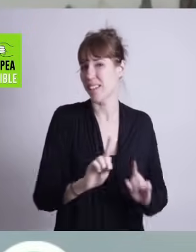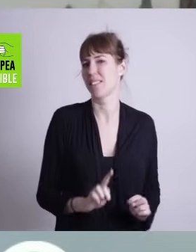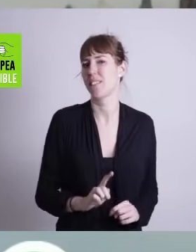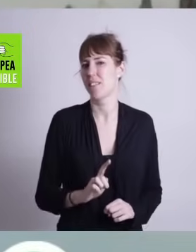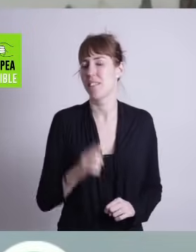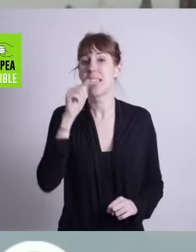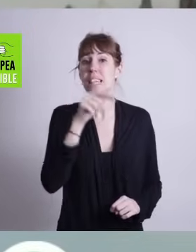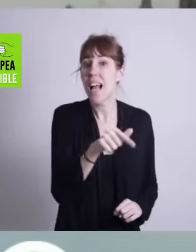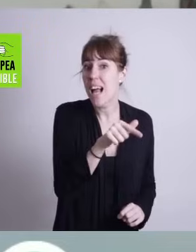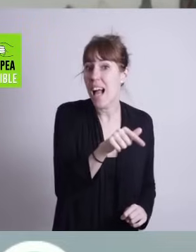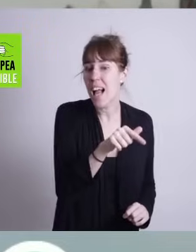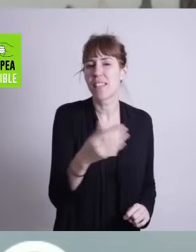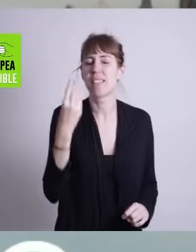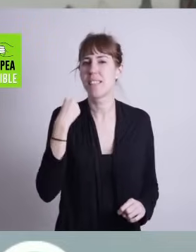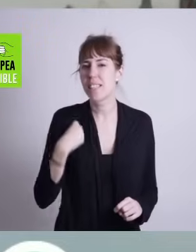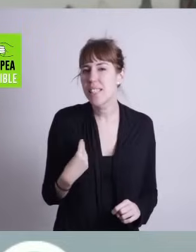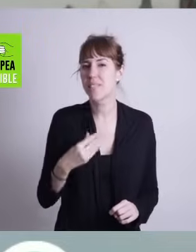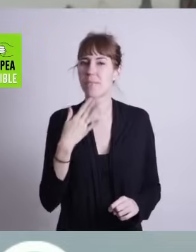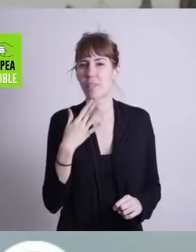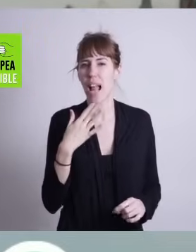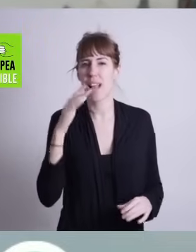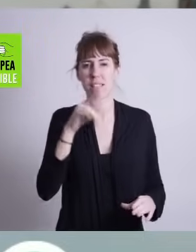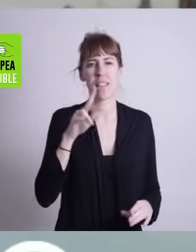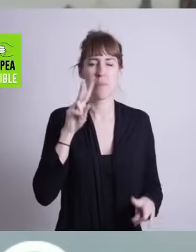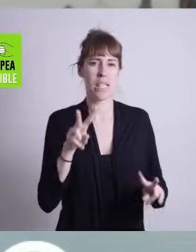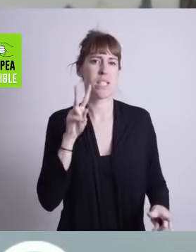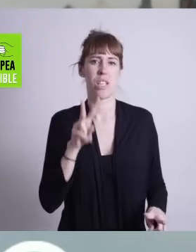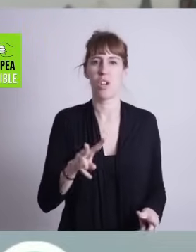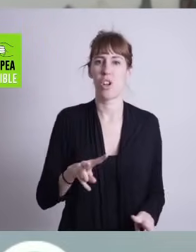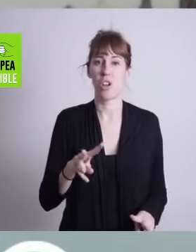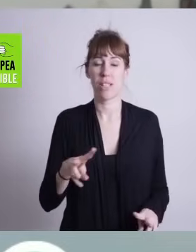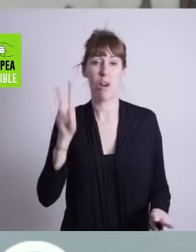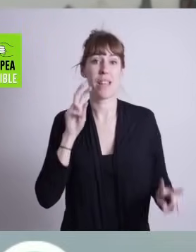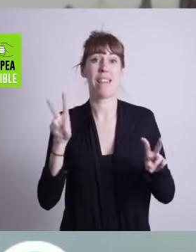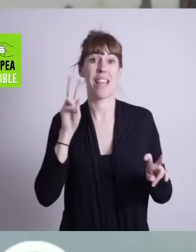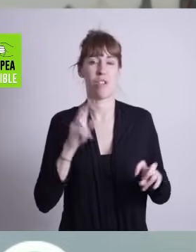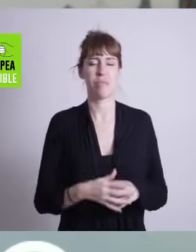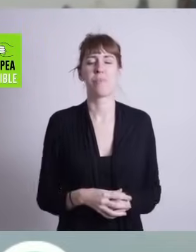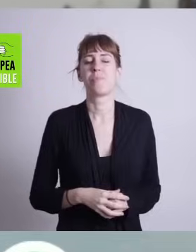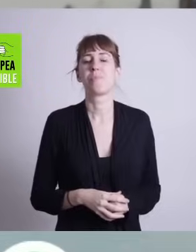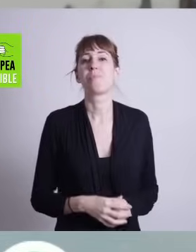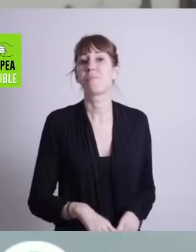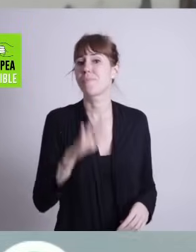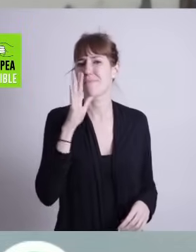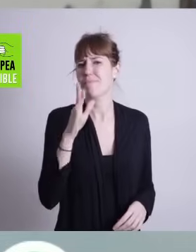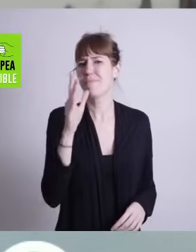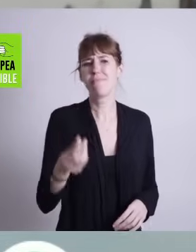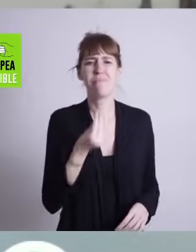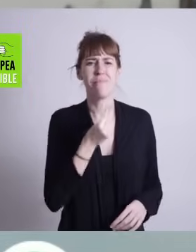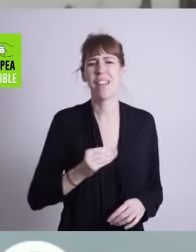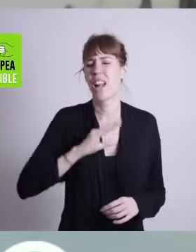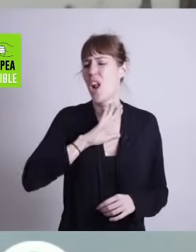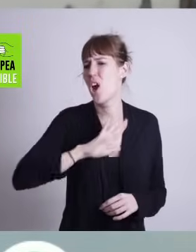Ahí entraría en juego ese ego que digo con esa visión y esa audición. Por esto es por lo que lo mejor que podemos hacer